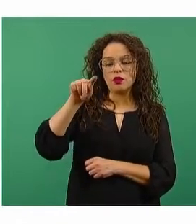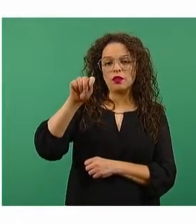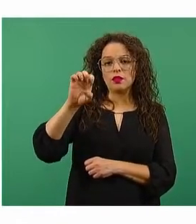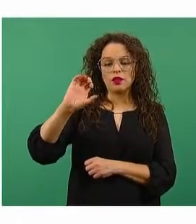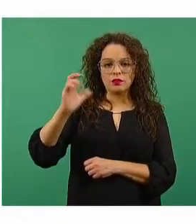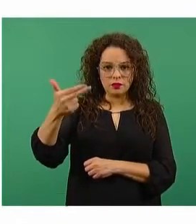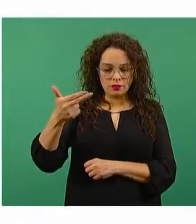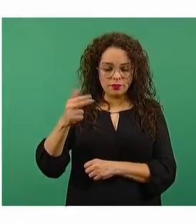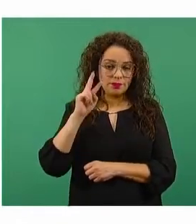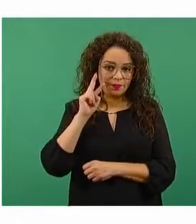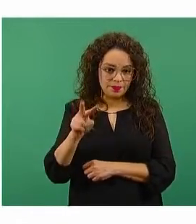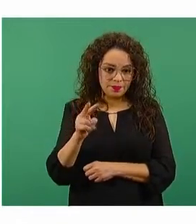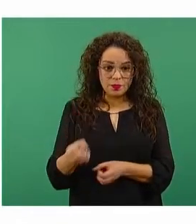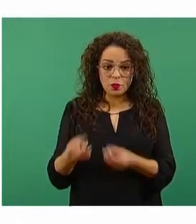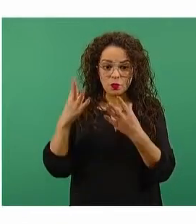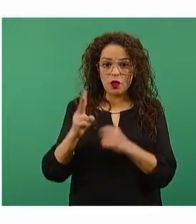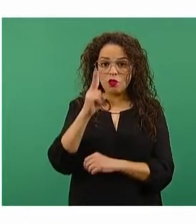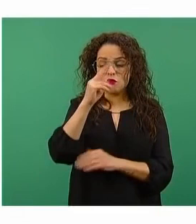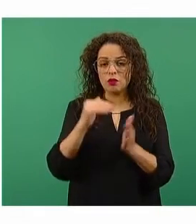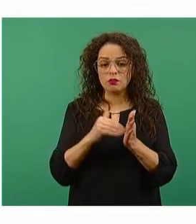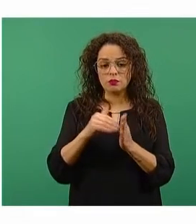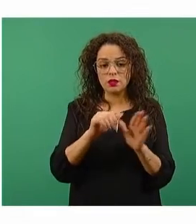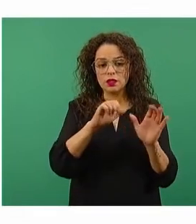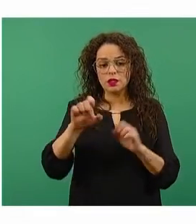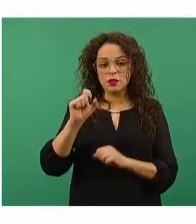acumulado de